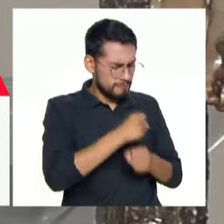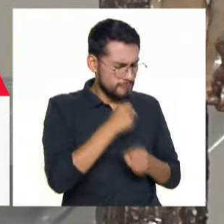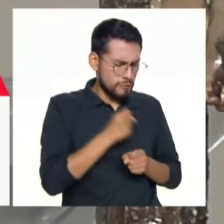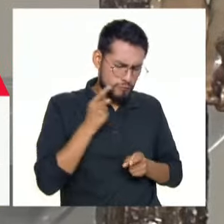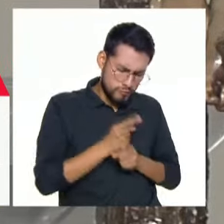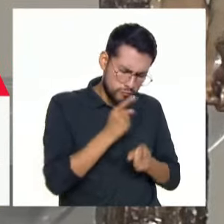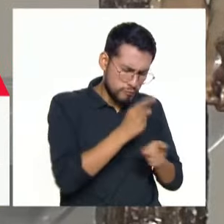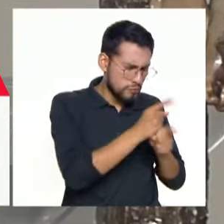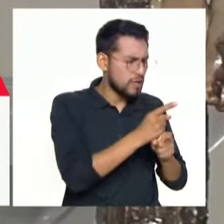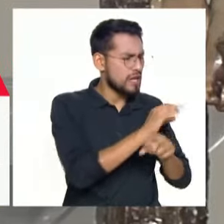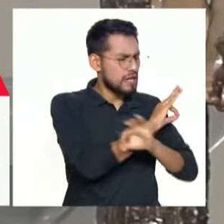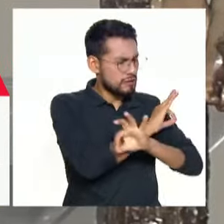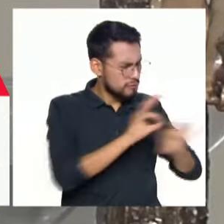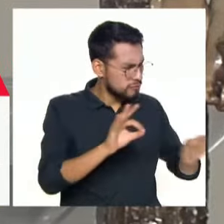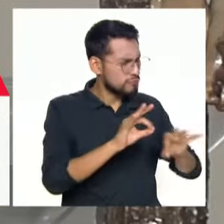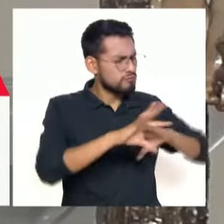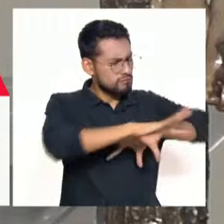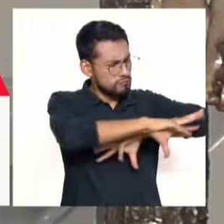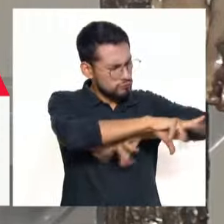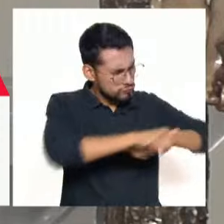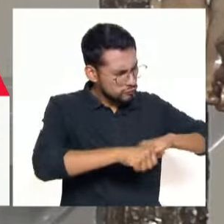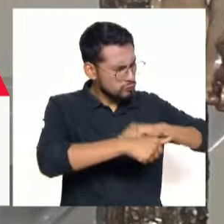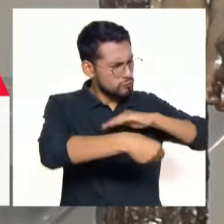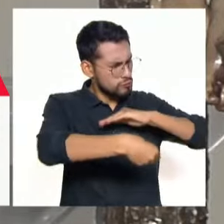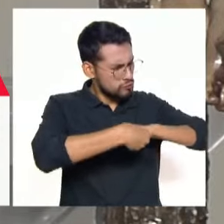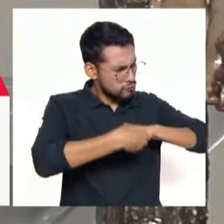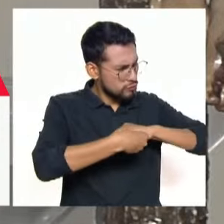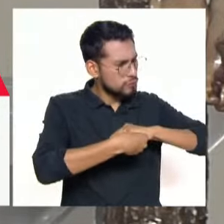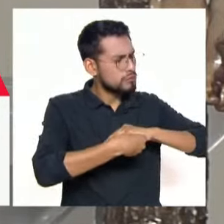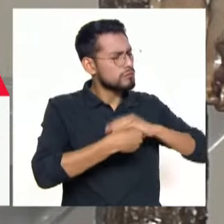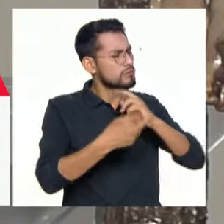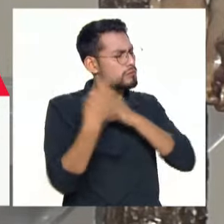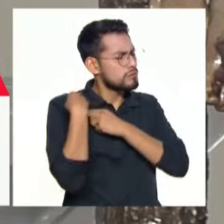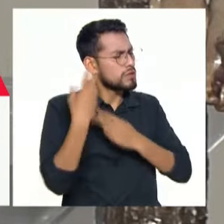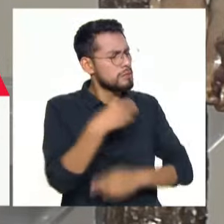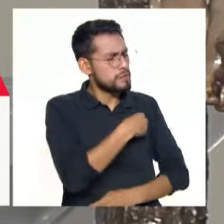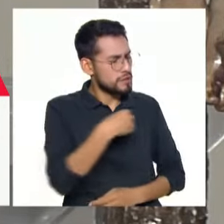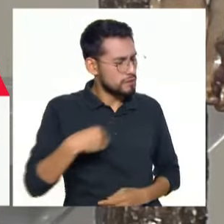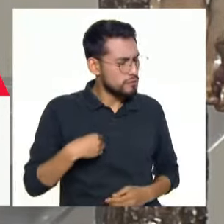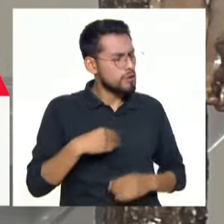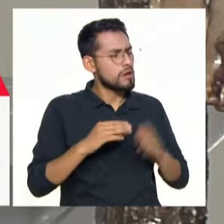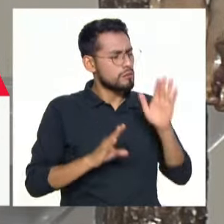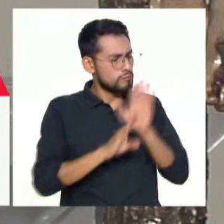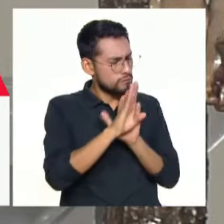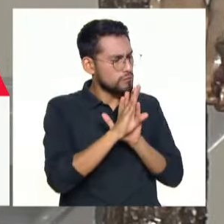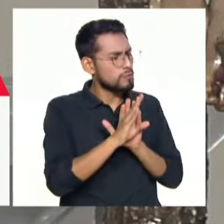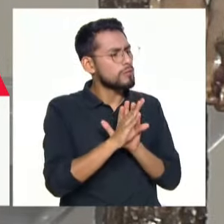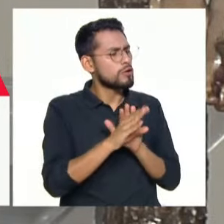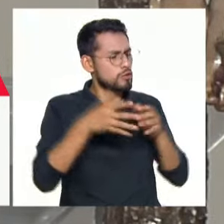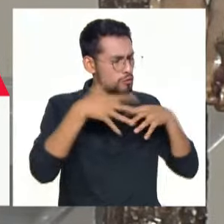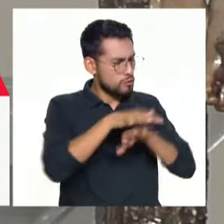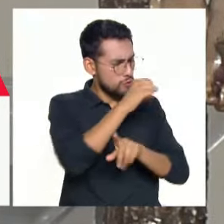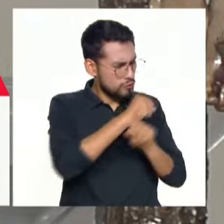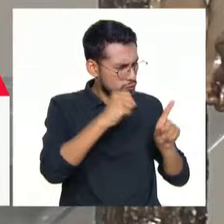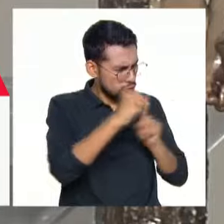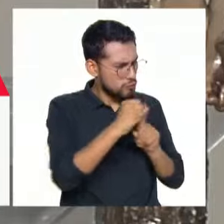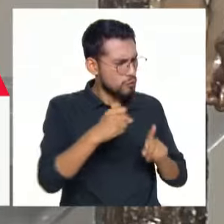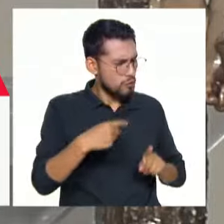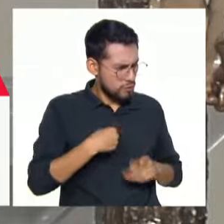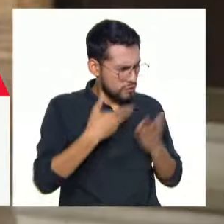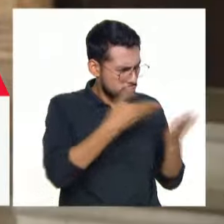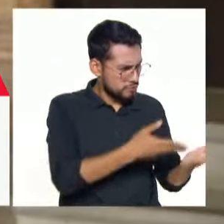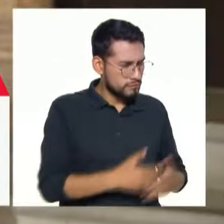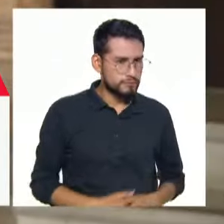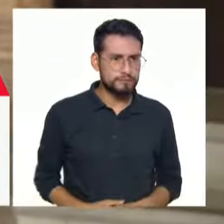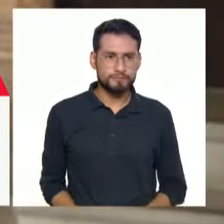y fielmente, sin cometer actos de corrupción, el cargo de ministro de Desarrollo e Inclusión Social que le